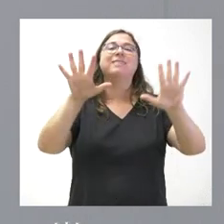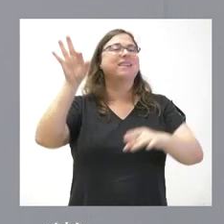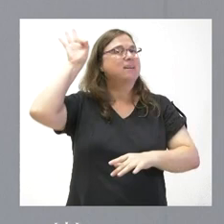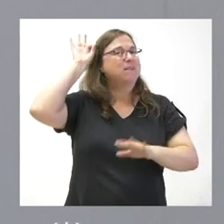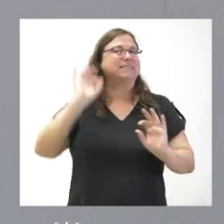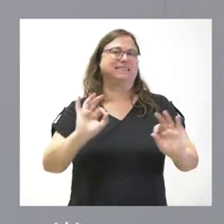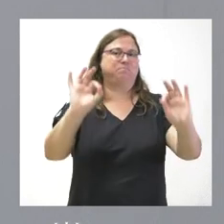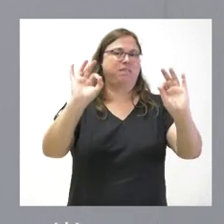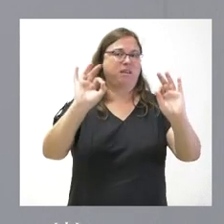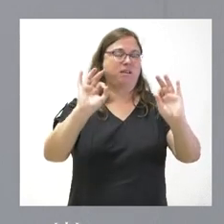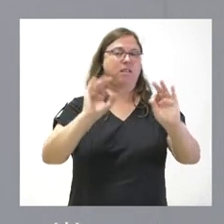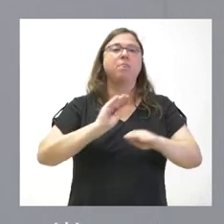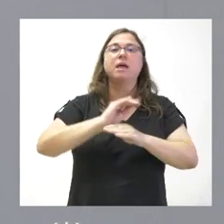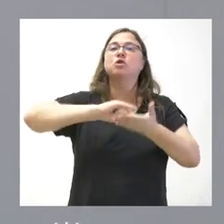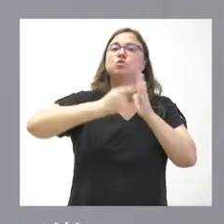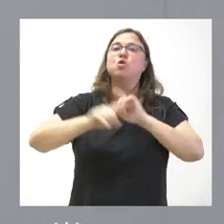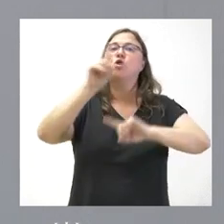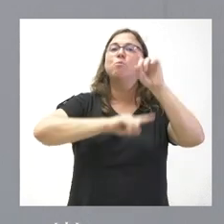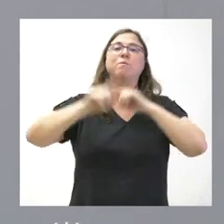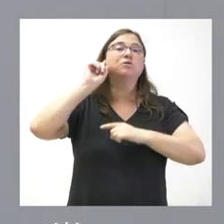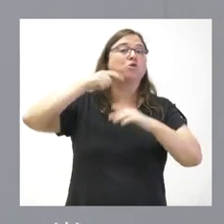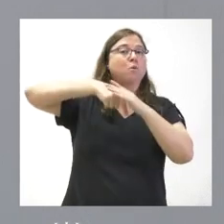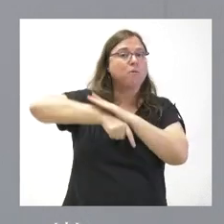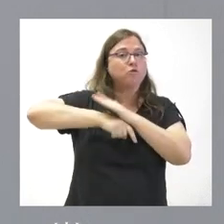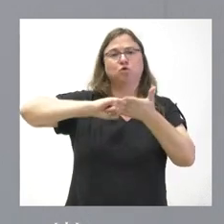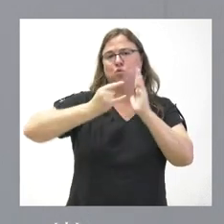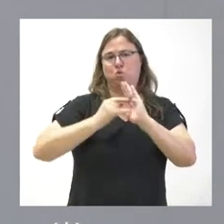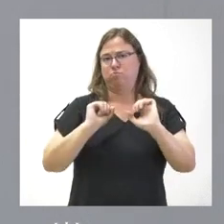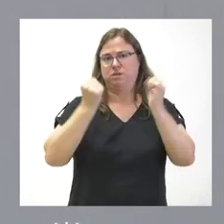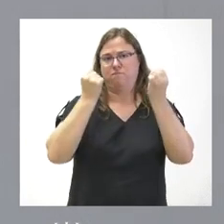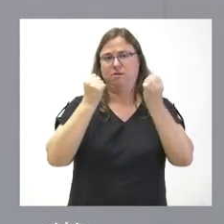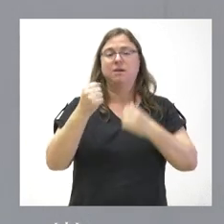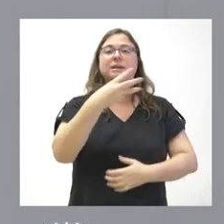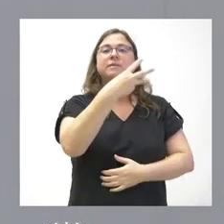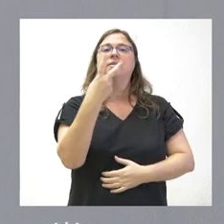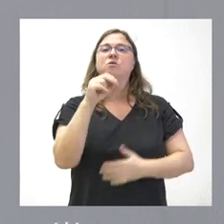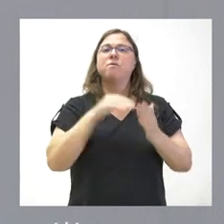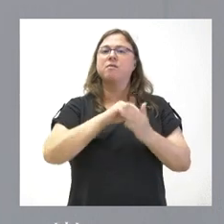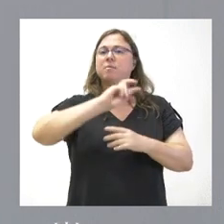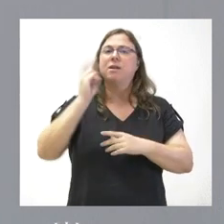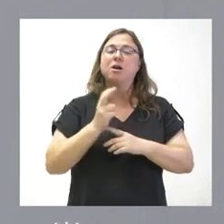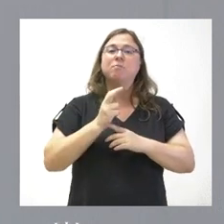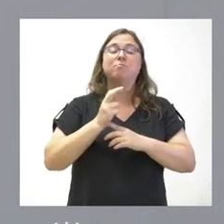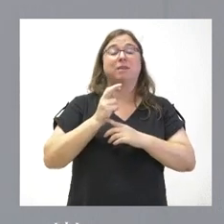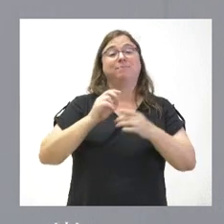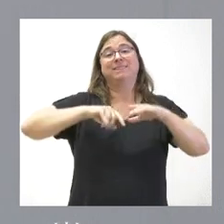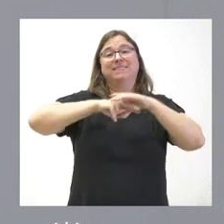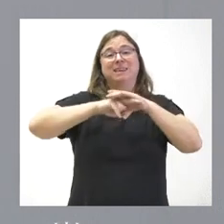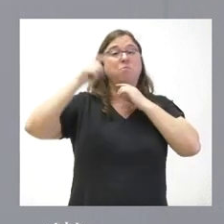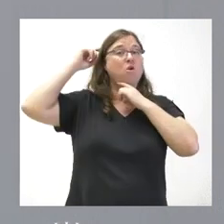se garantiza de esta forma la solución de los problemas de sordera profunda de los pacientes y 320,000 para actualizar los equipos de